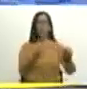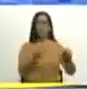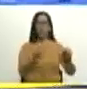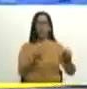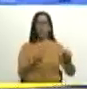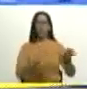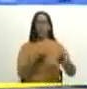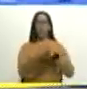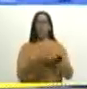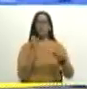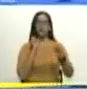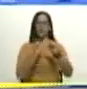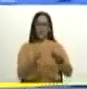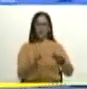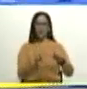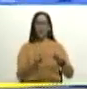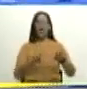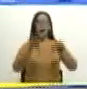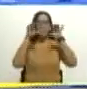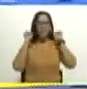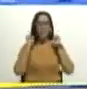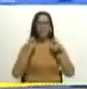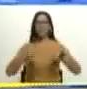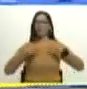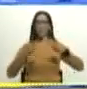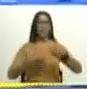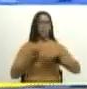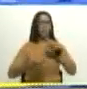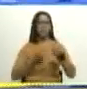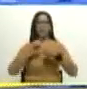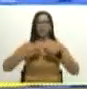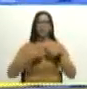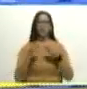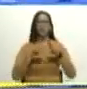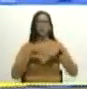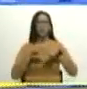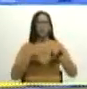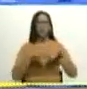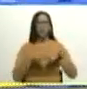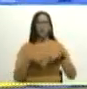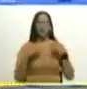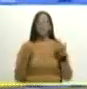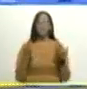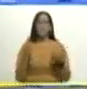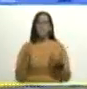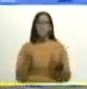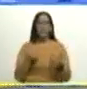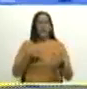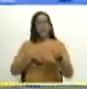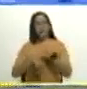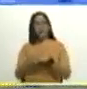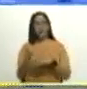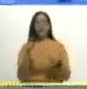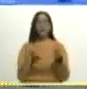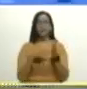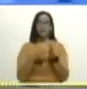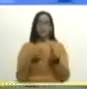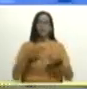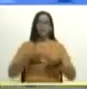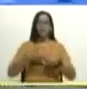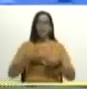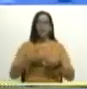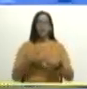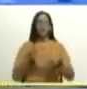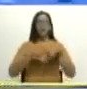estrategia, aprendiendo, innovando, articulando, construyendo para salir del rentismo petrolero